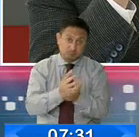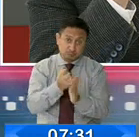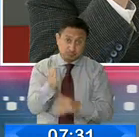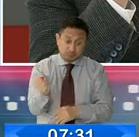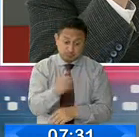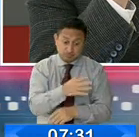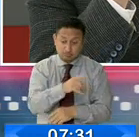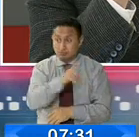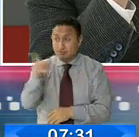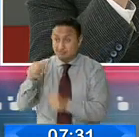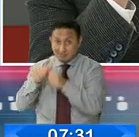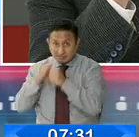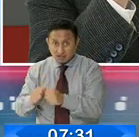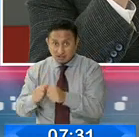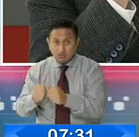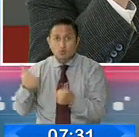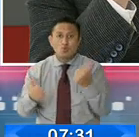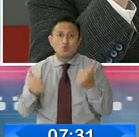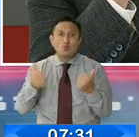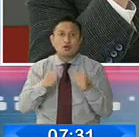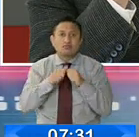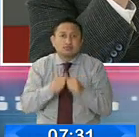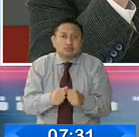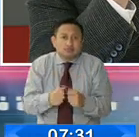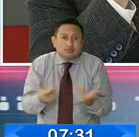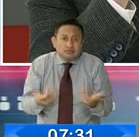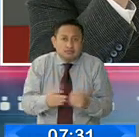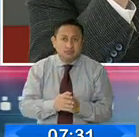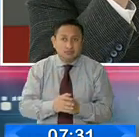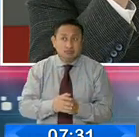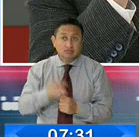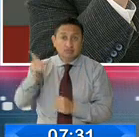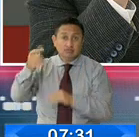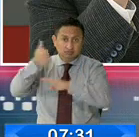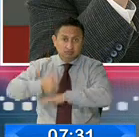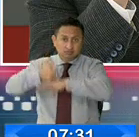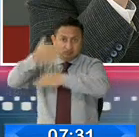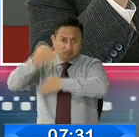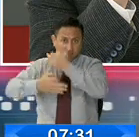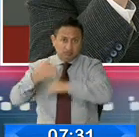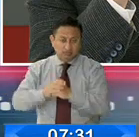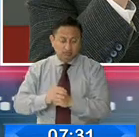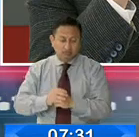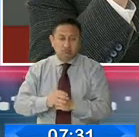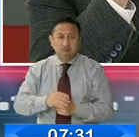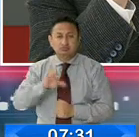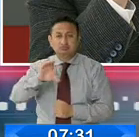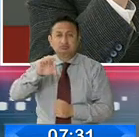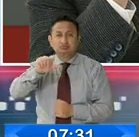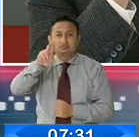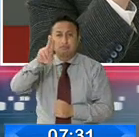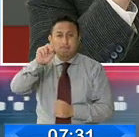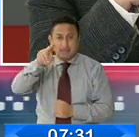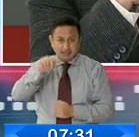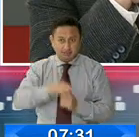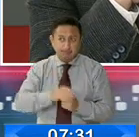que, siguiendo la línea en las declaraciones que han hecho los jueces, tanto Arturo Cabrera como Ángel